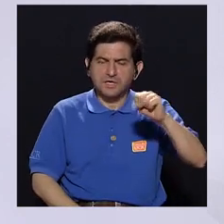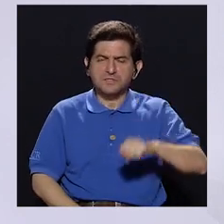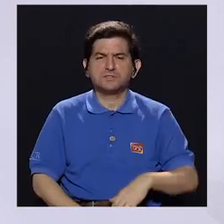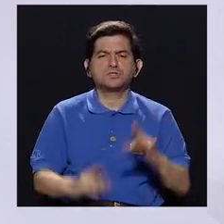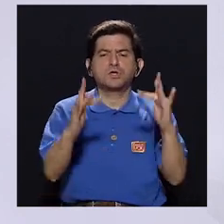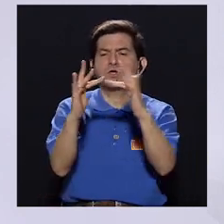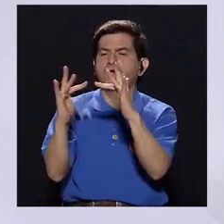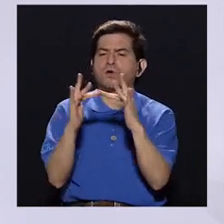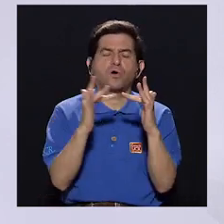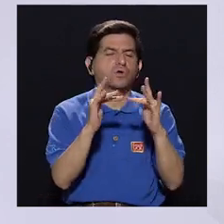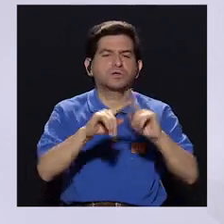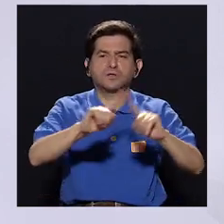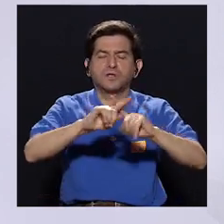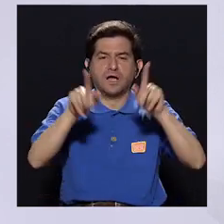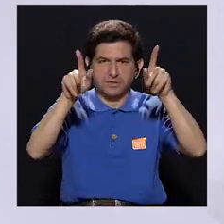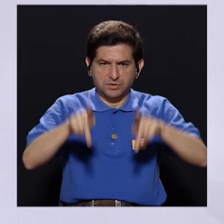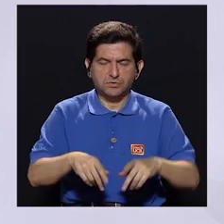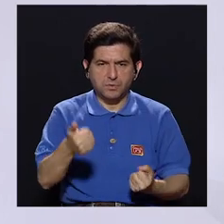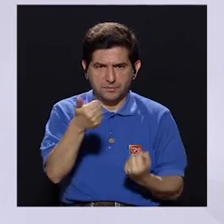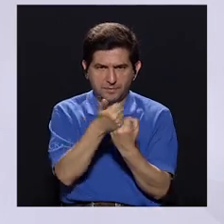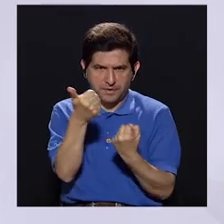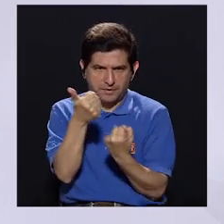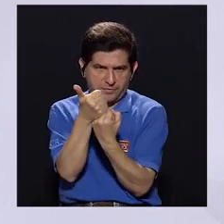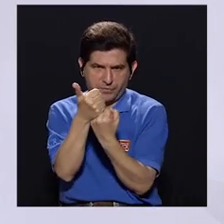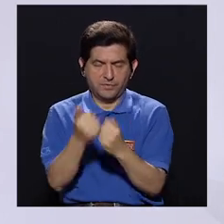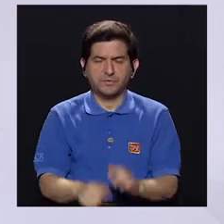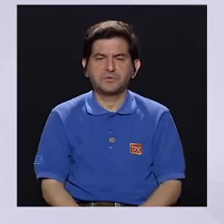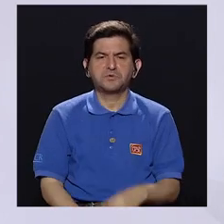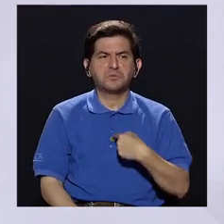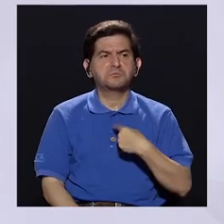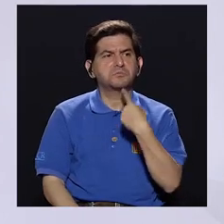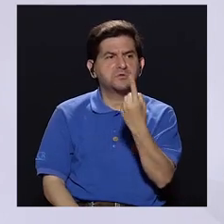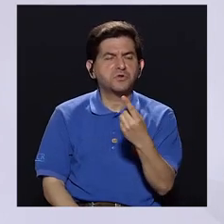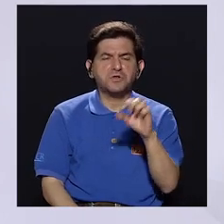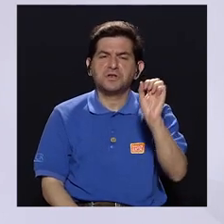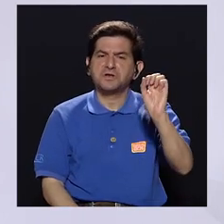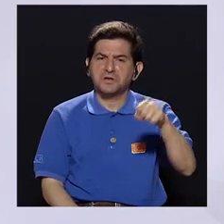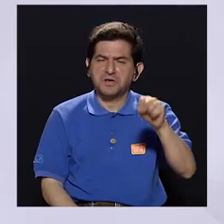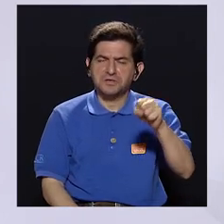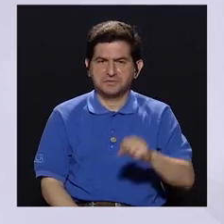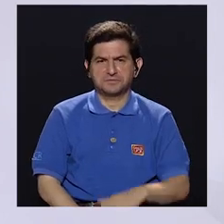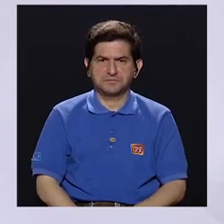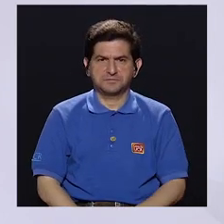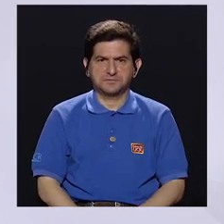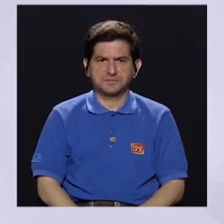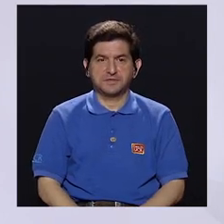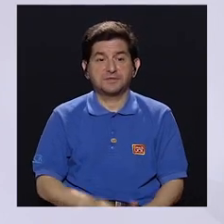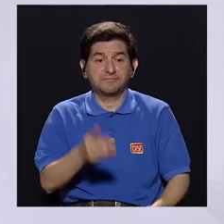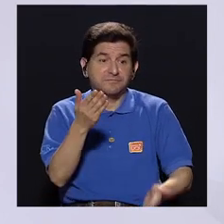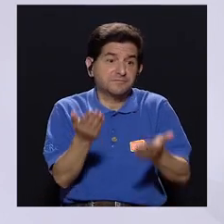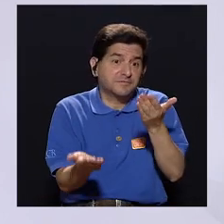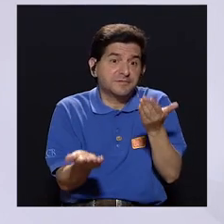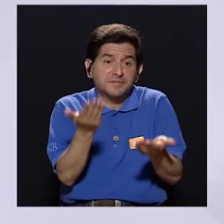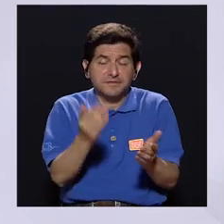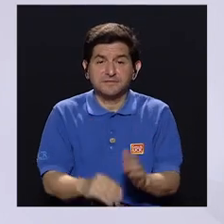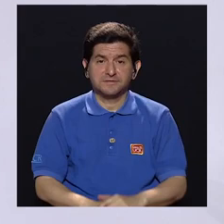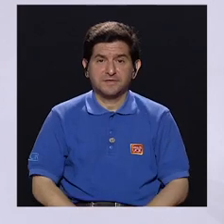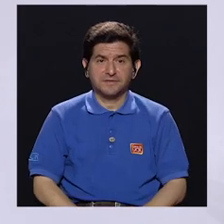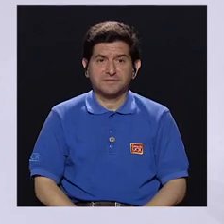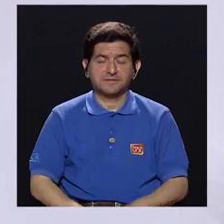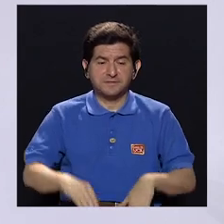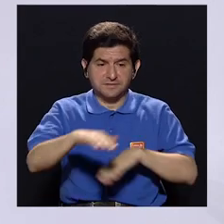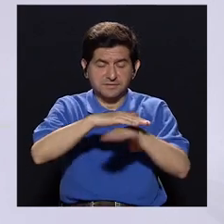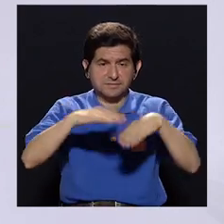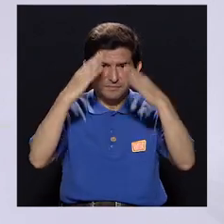contactarse con otras personas se apoyan y se apoyan sí Yo diría que que en ese sentido eh más bien las